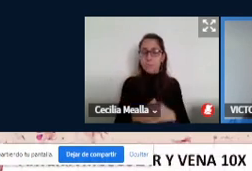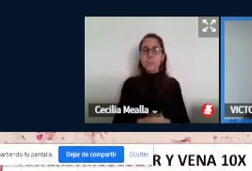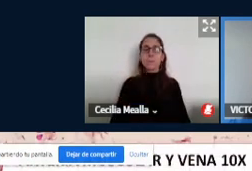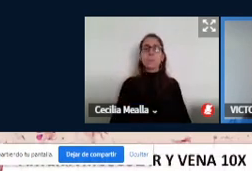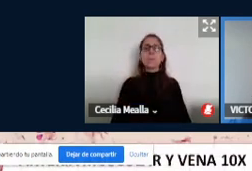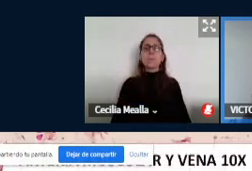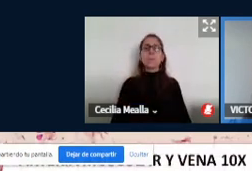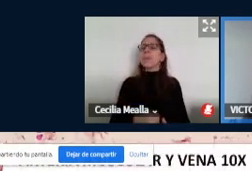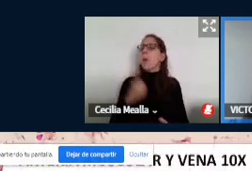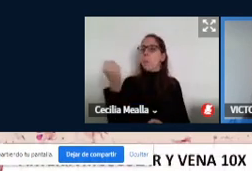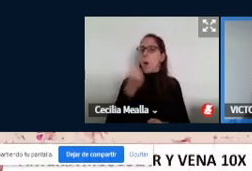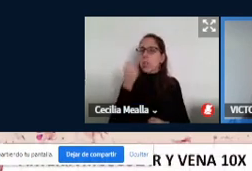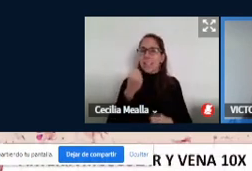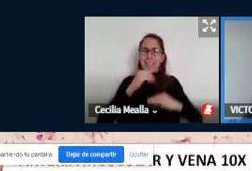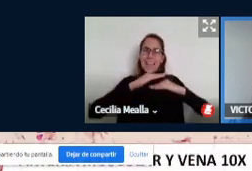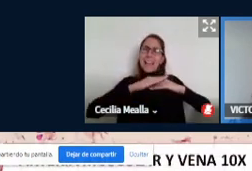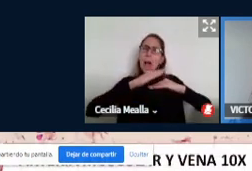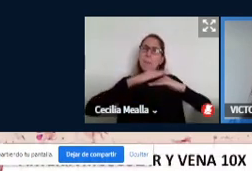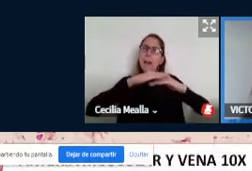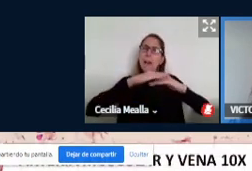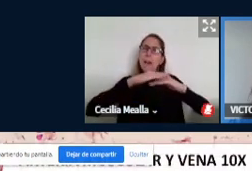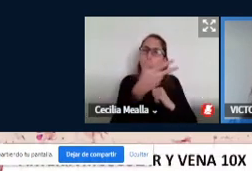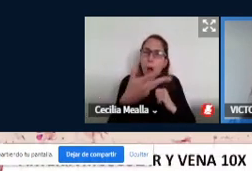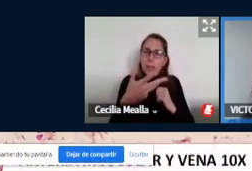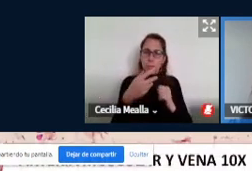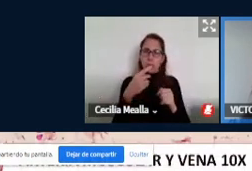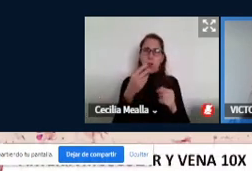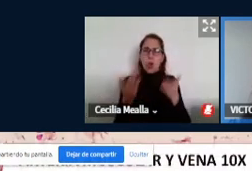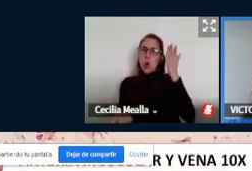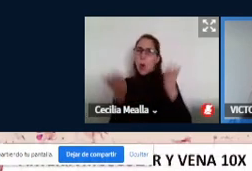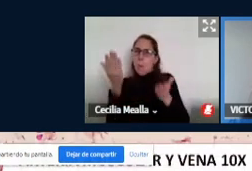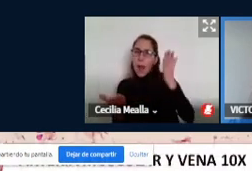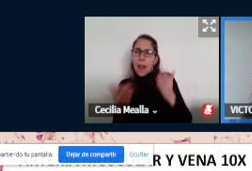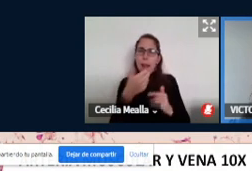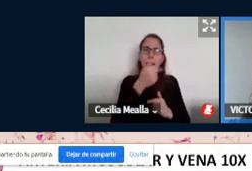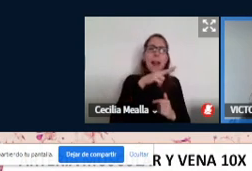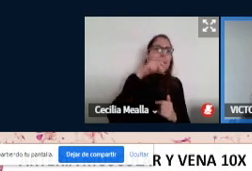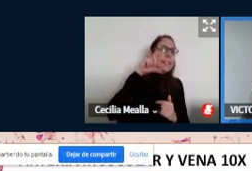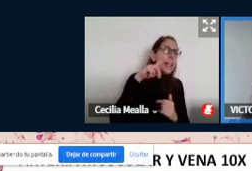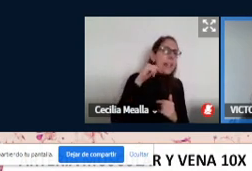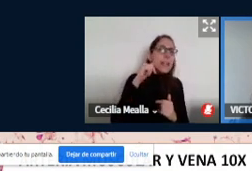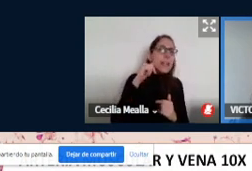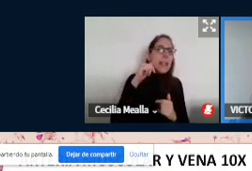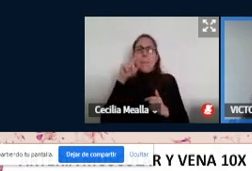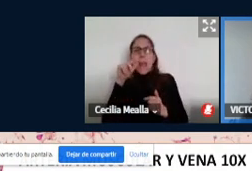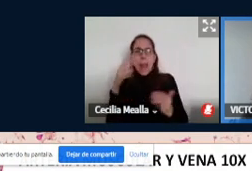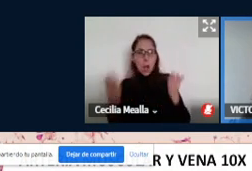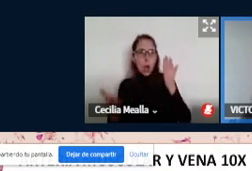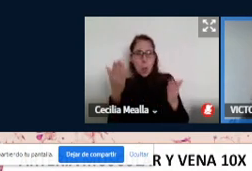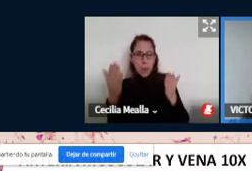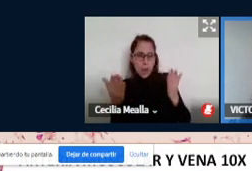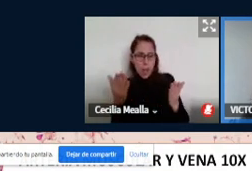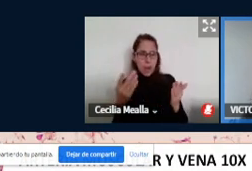recuerden, contar capas, comparar uno con el otro, ¿sí? Si tienen entre 1 a 3 capas de músculo,